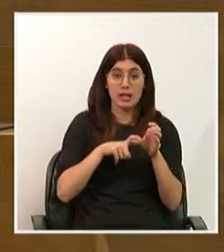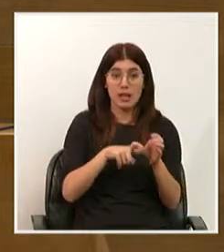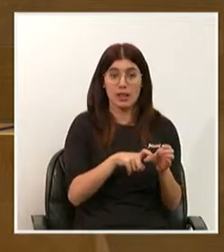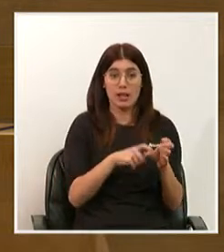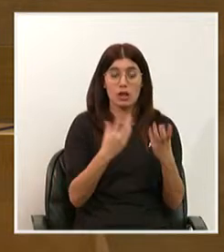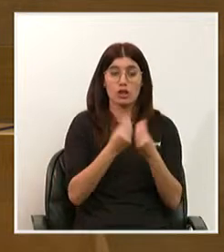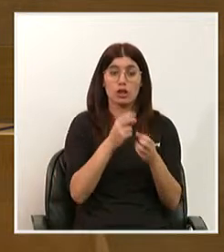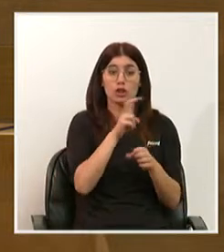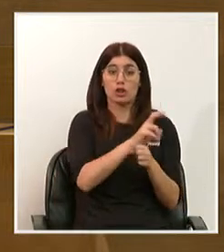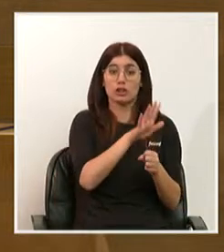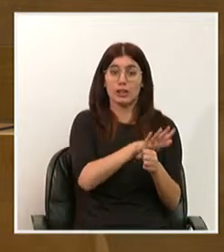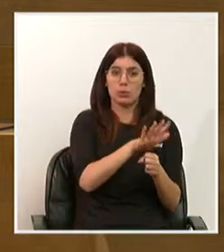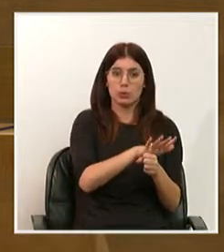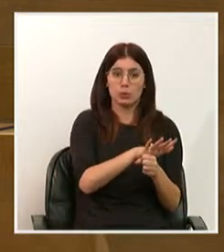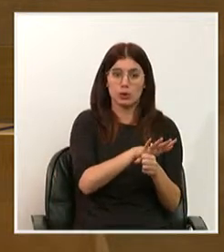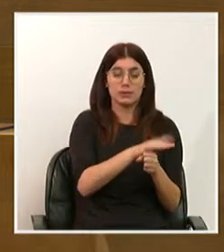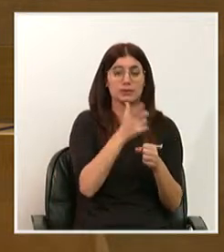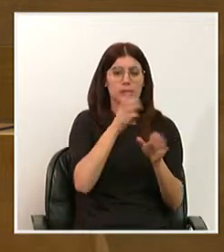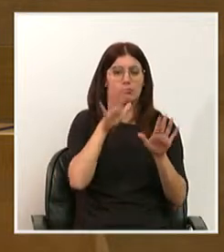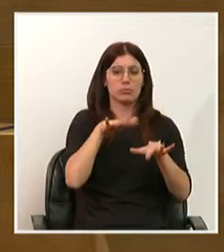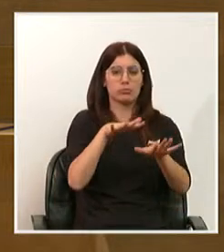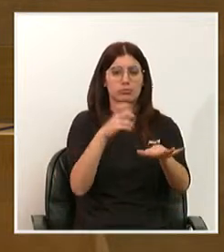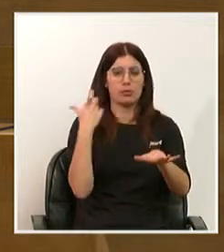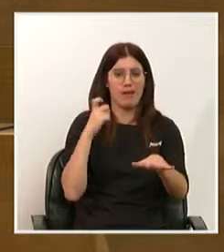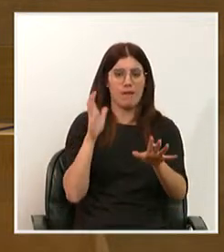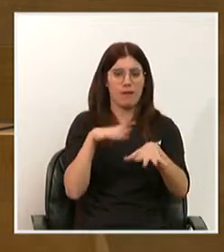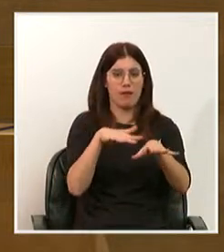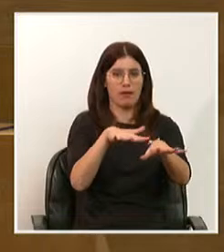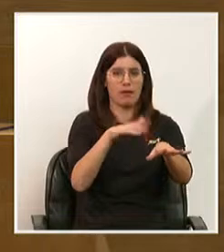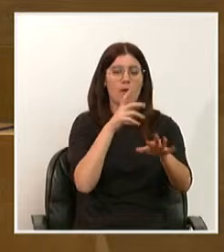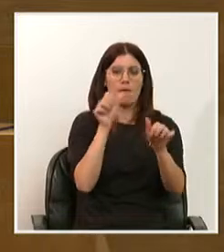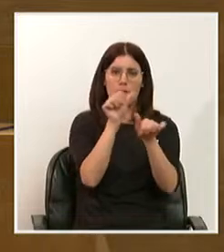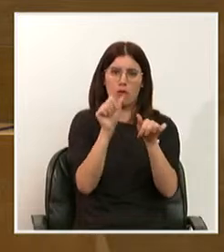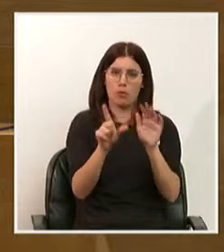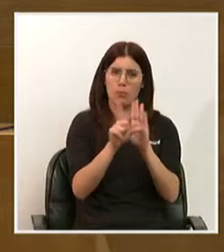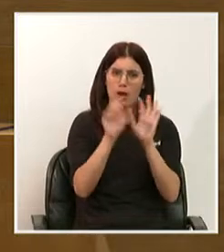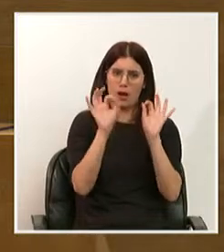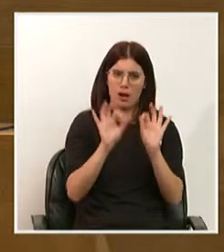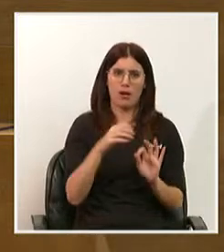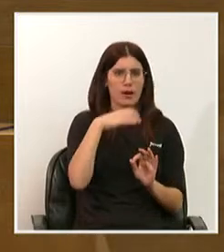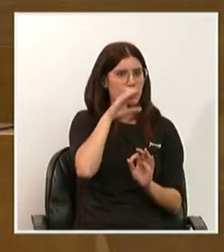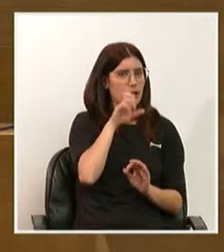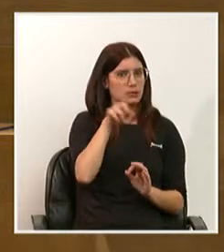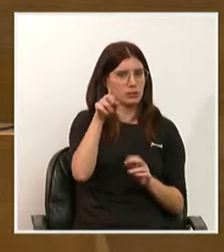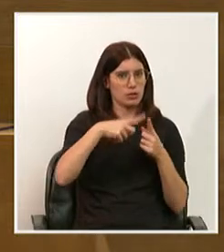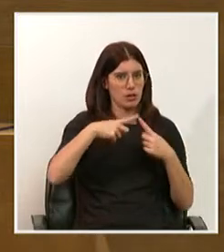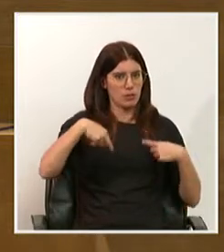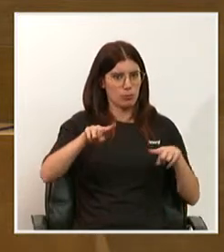agricult que se van manifestar de forma legal en el de